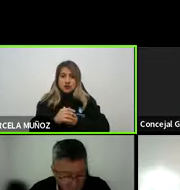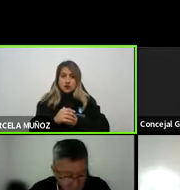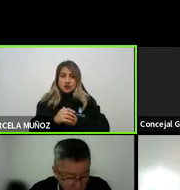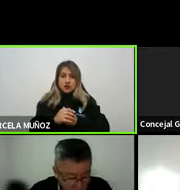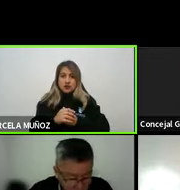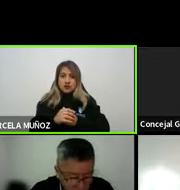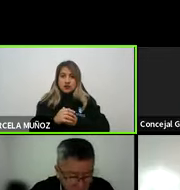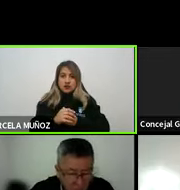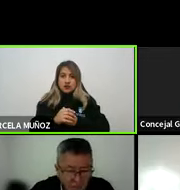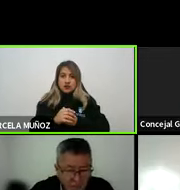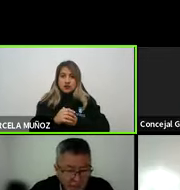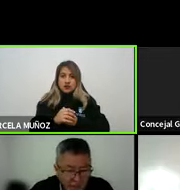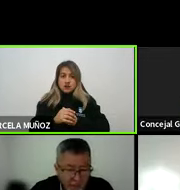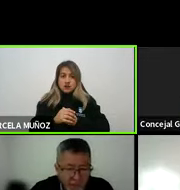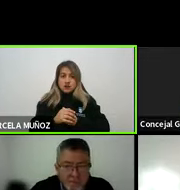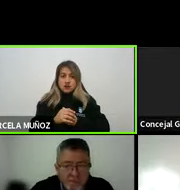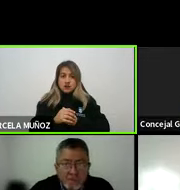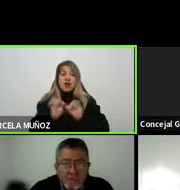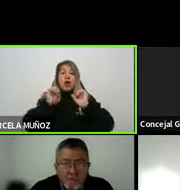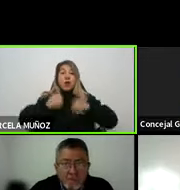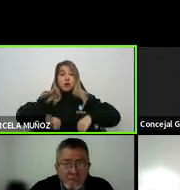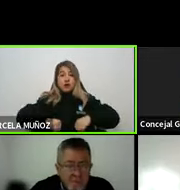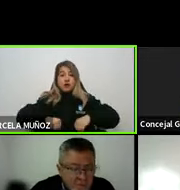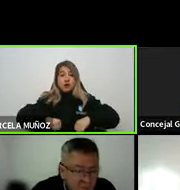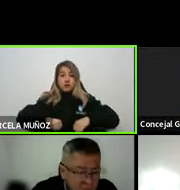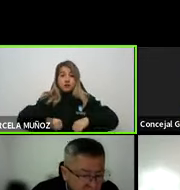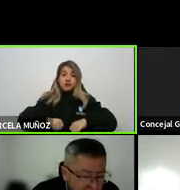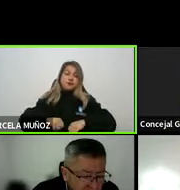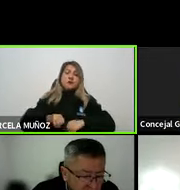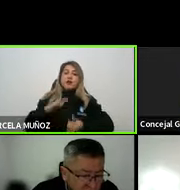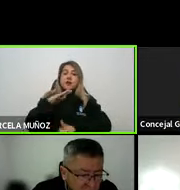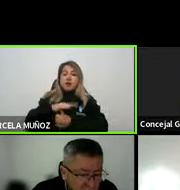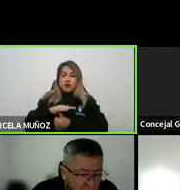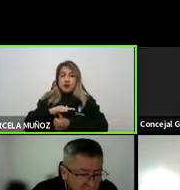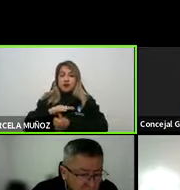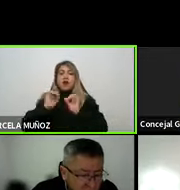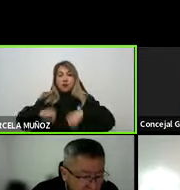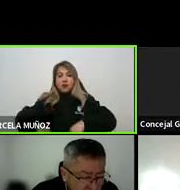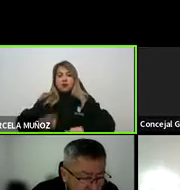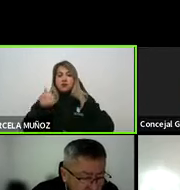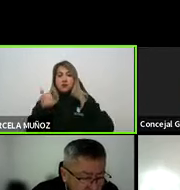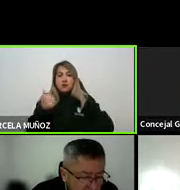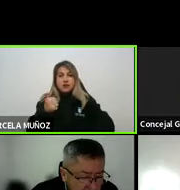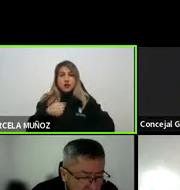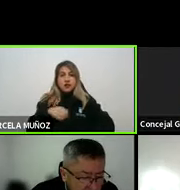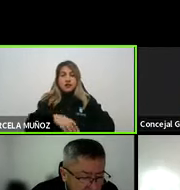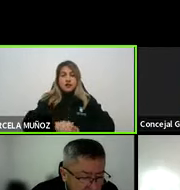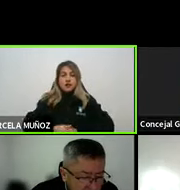Apruebo. Concejal Astudillo, aprueba.